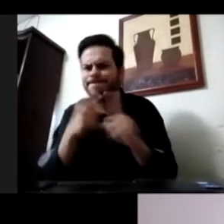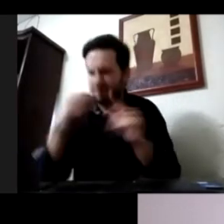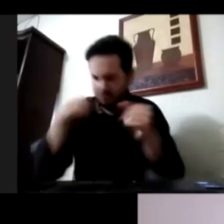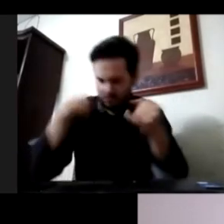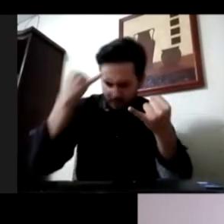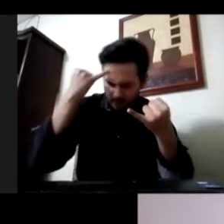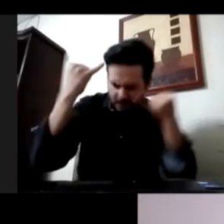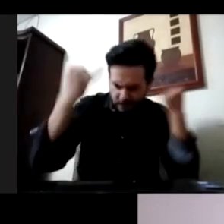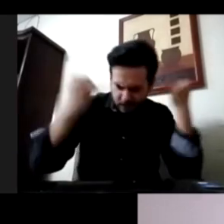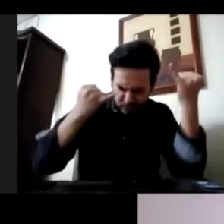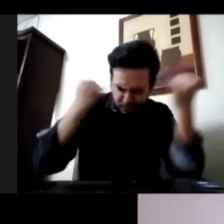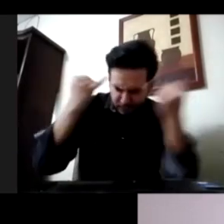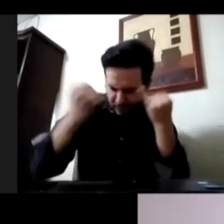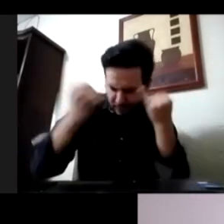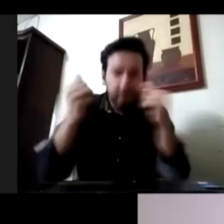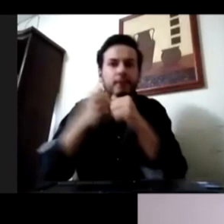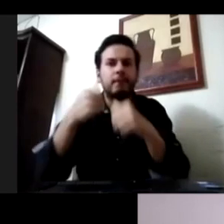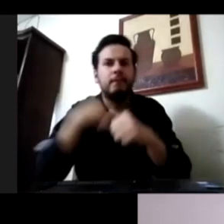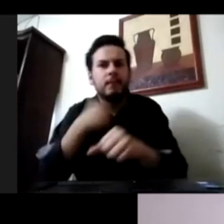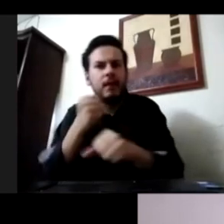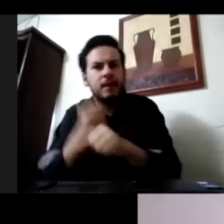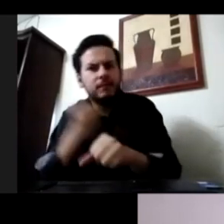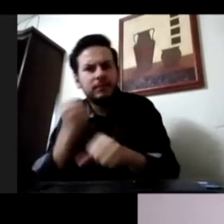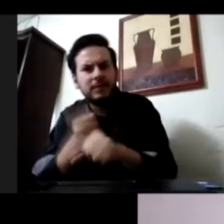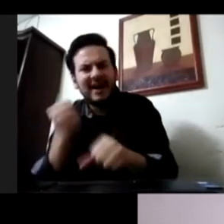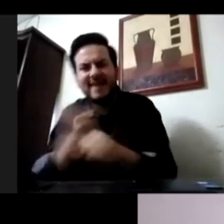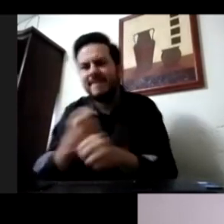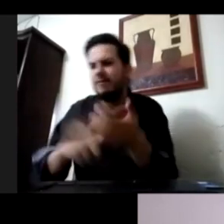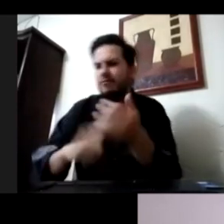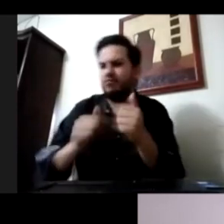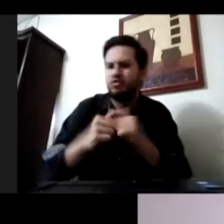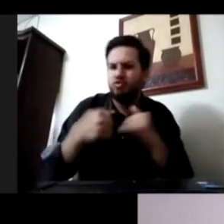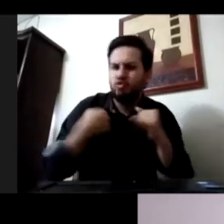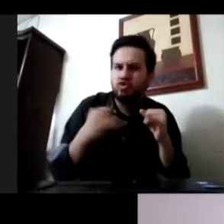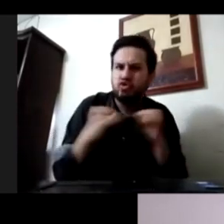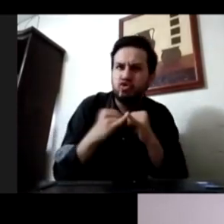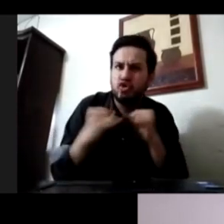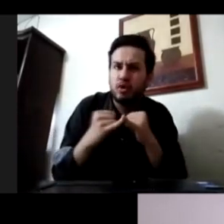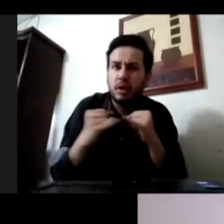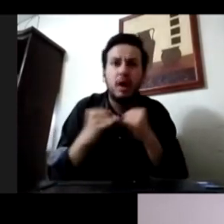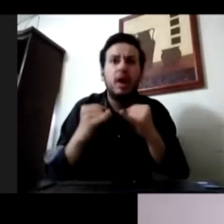de prácticas institucionales, donde la